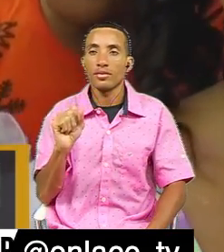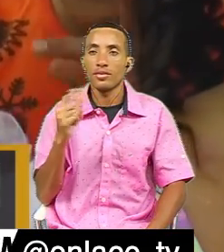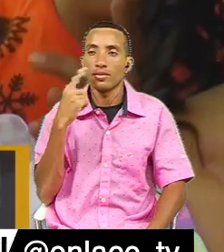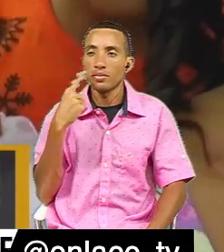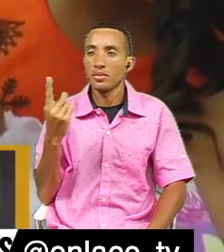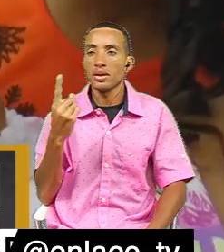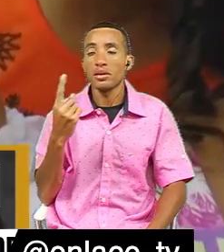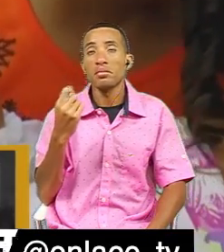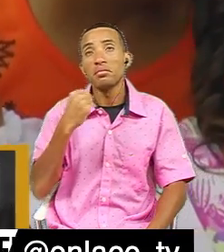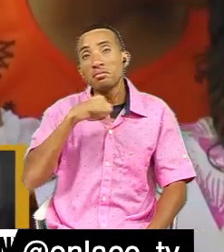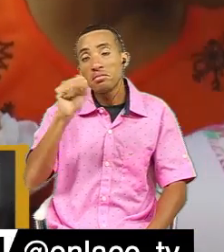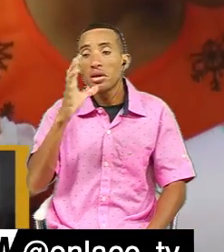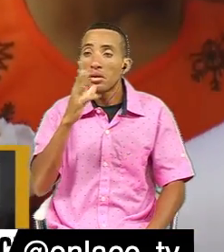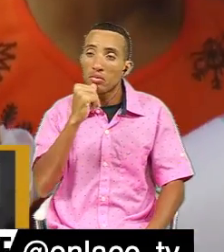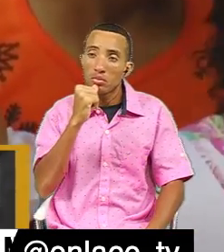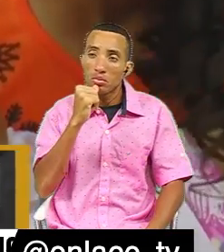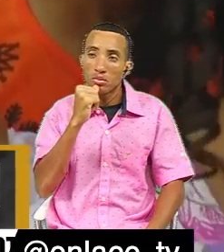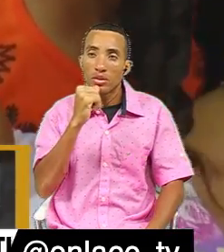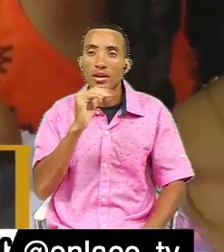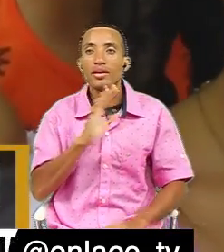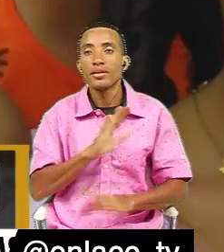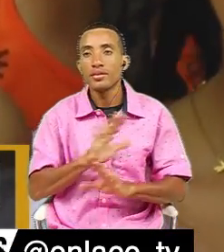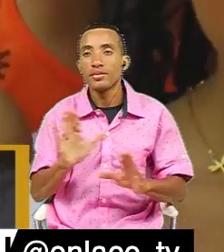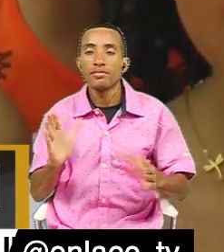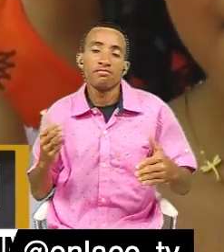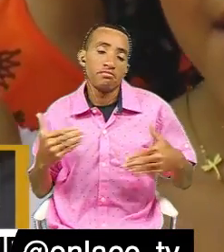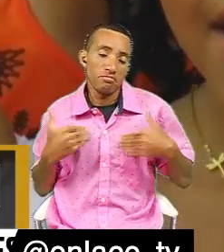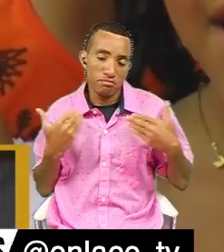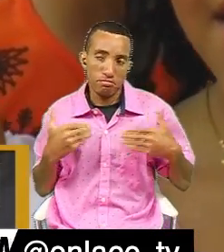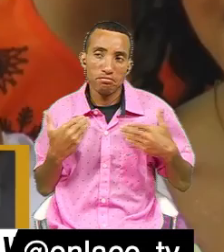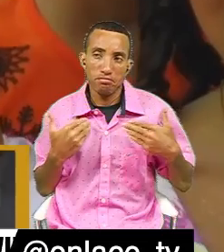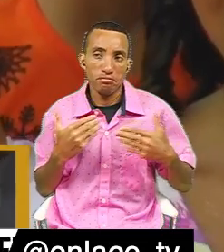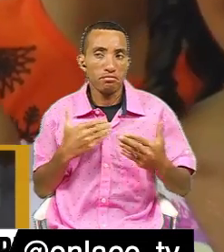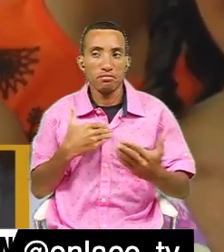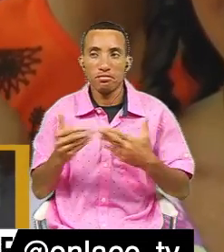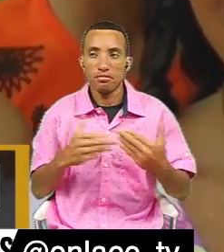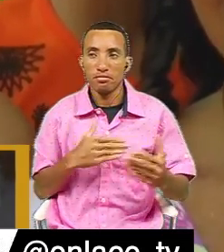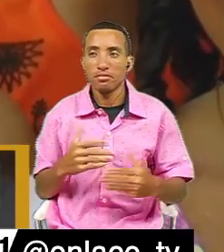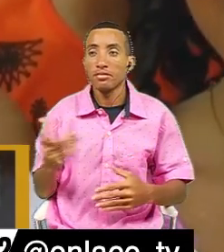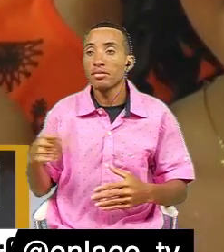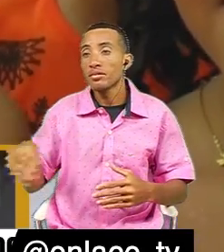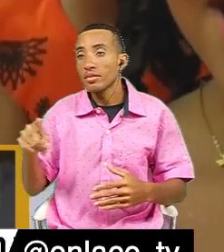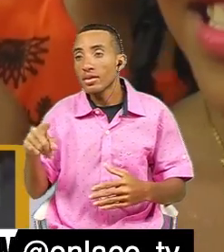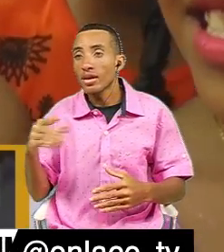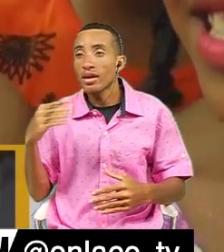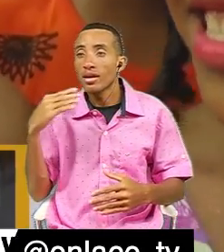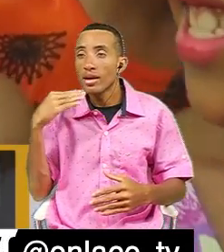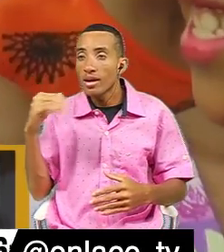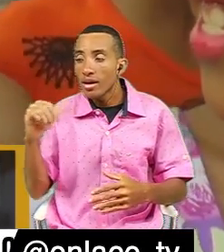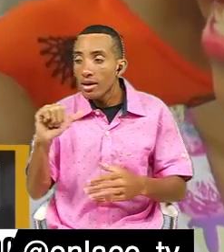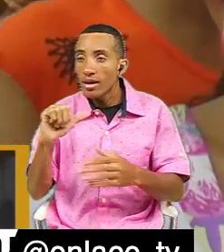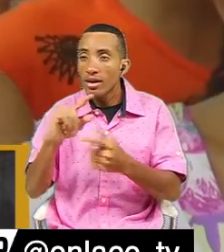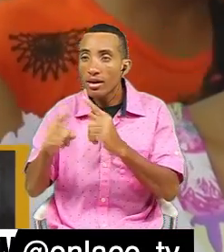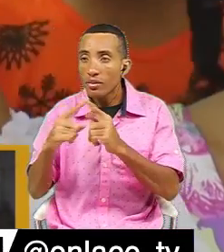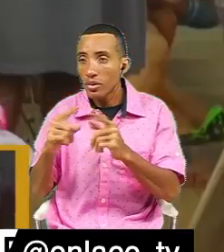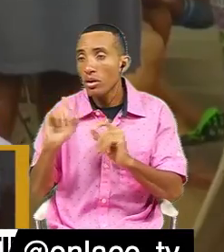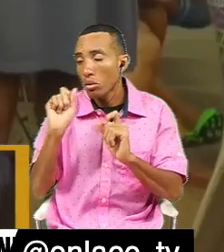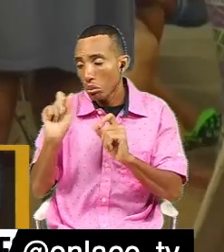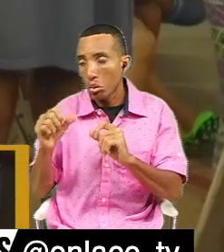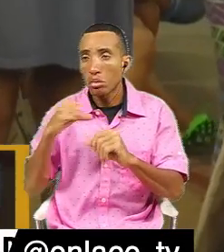Pues si no gano, pues ya me alegro, pues que ganen mis amiguitas o